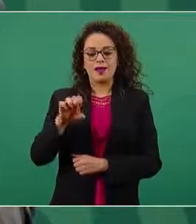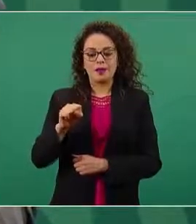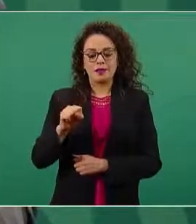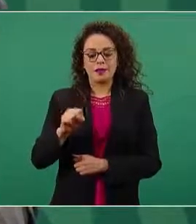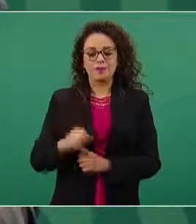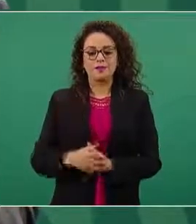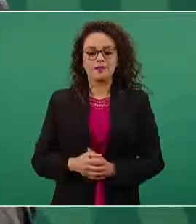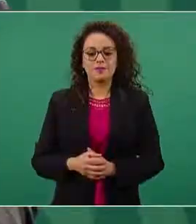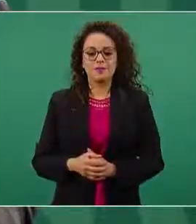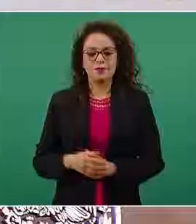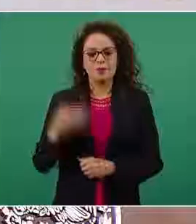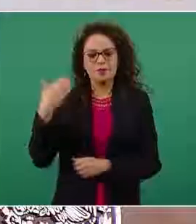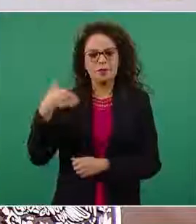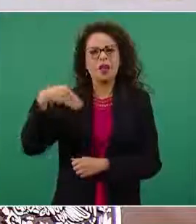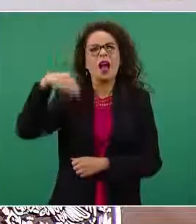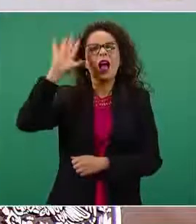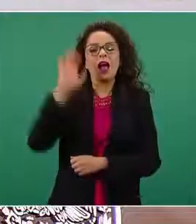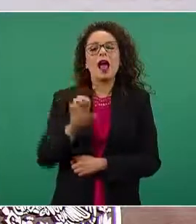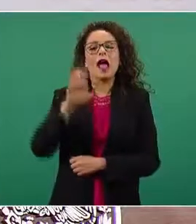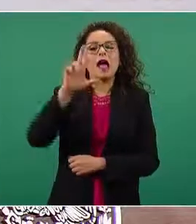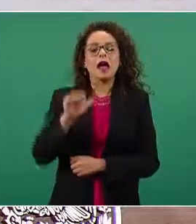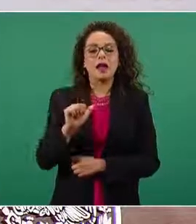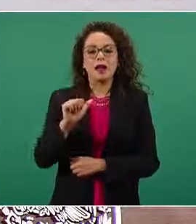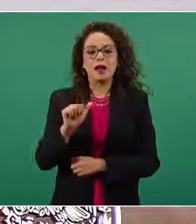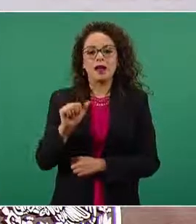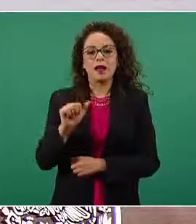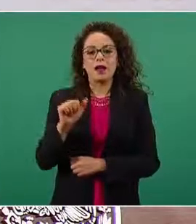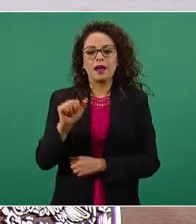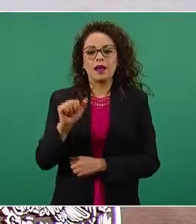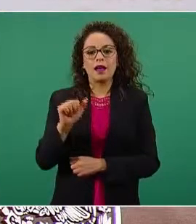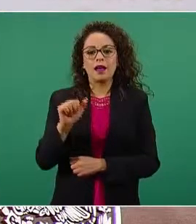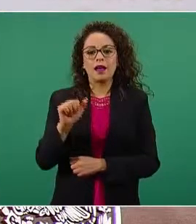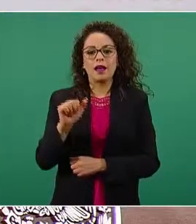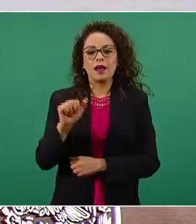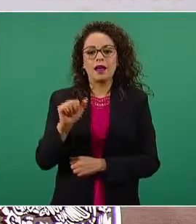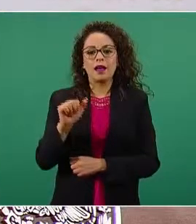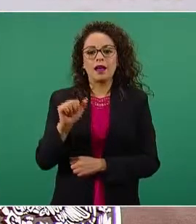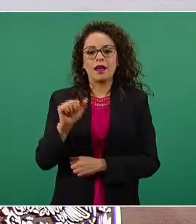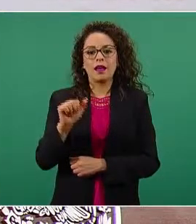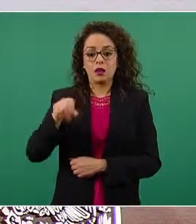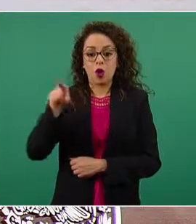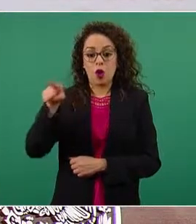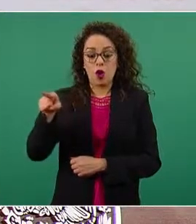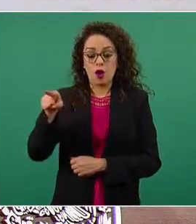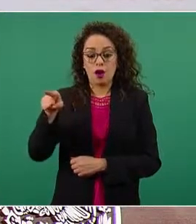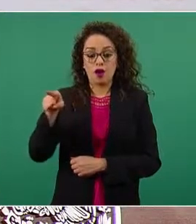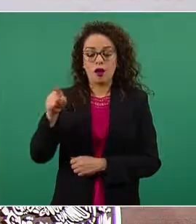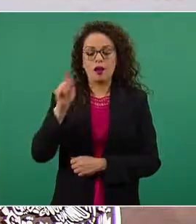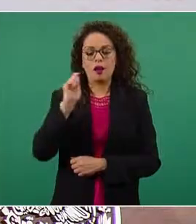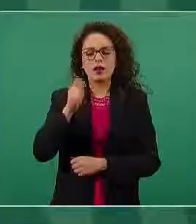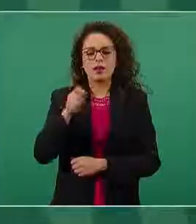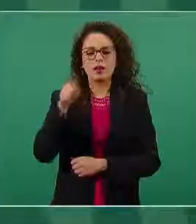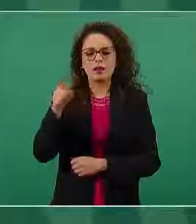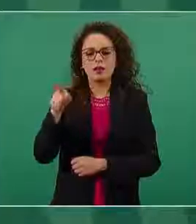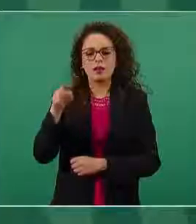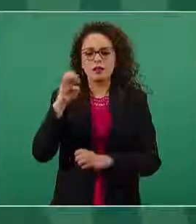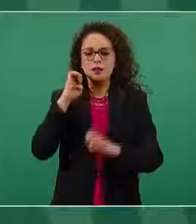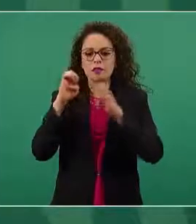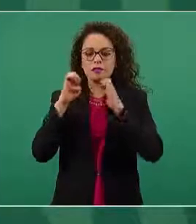Antes era don Regino Hernández Yerbo, fue el que le hizo la entrevista a